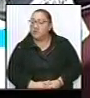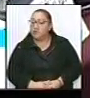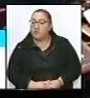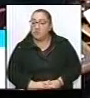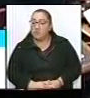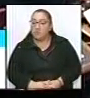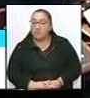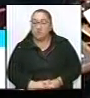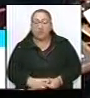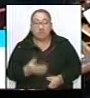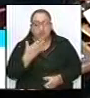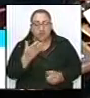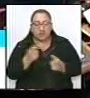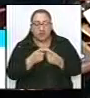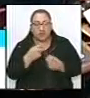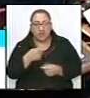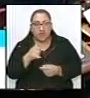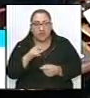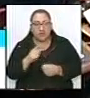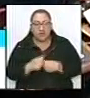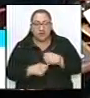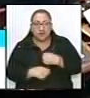Gracias, congresista García Belaúnde.